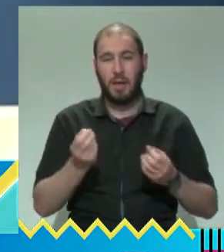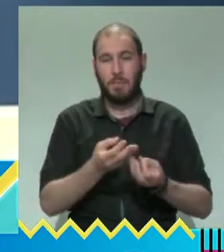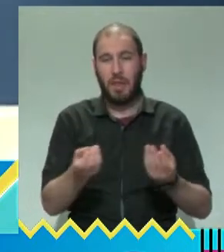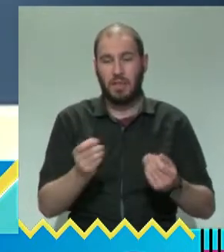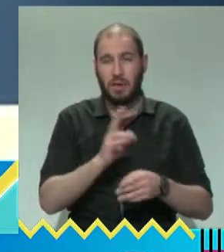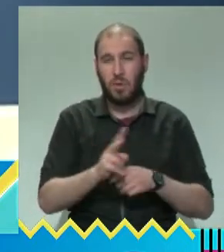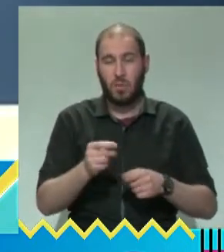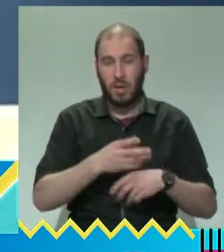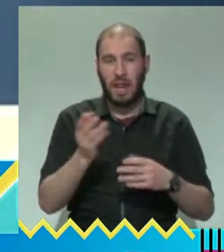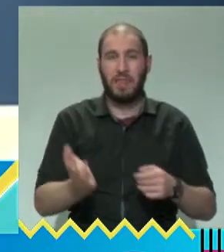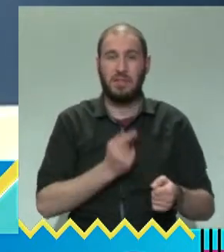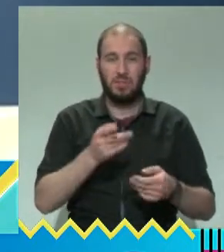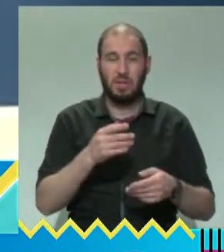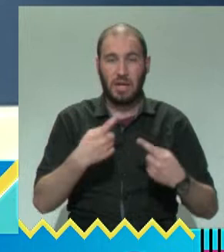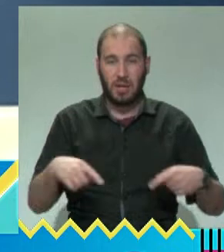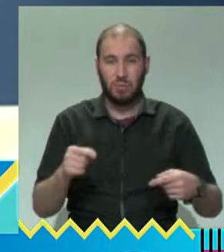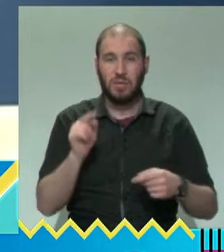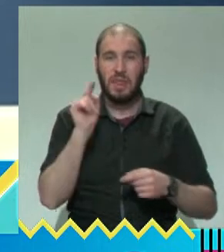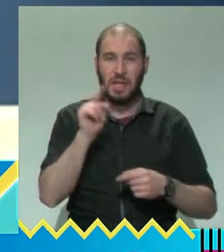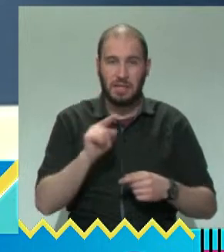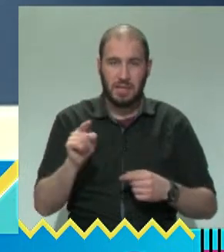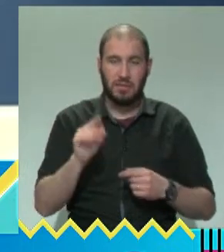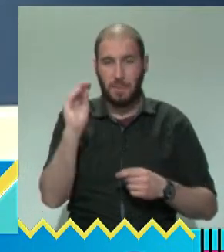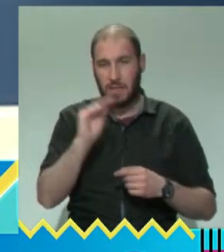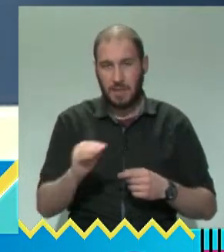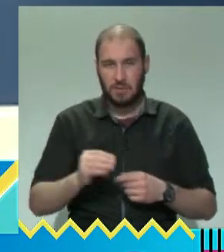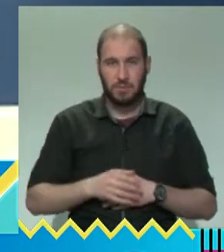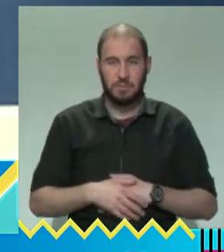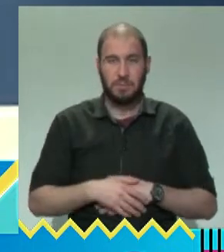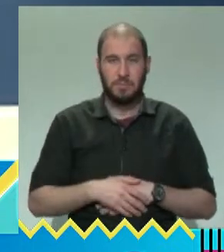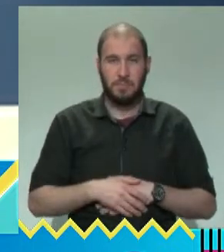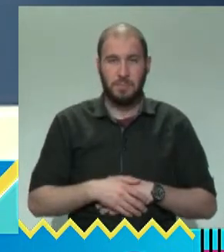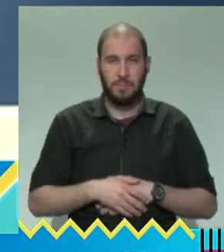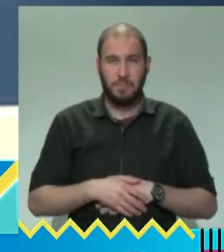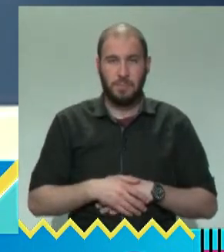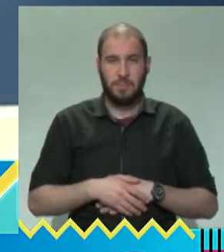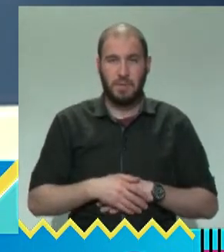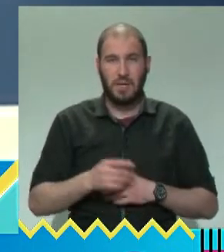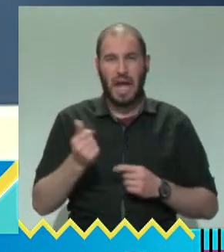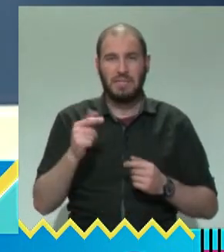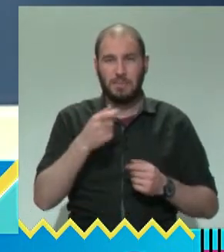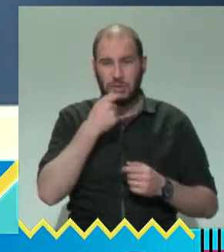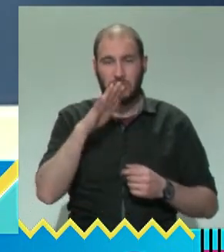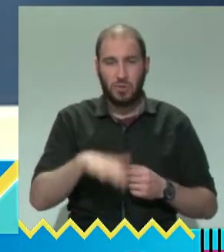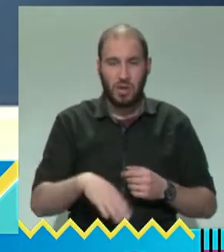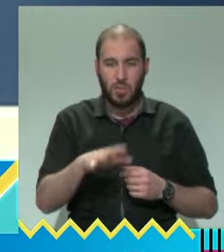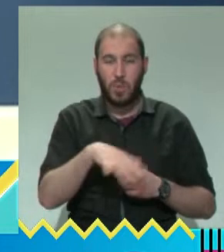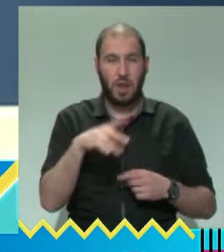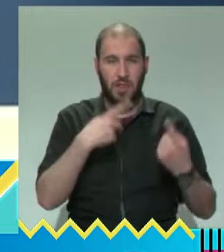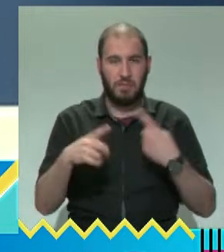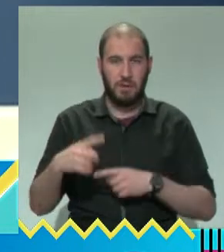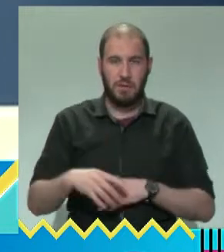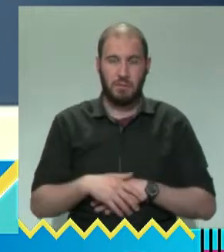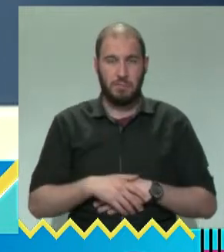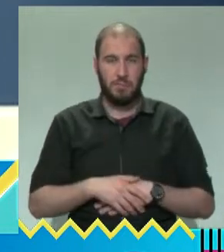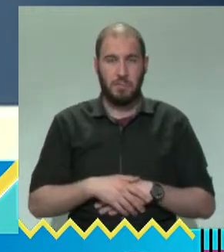tenga la Dirección de Recursos en los distritos, en los distintos departamentos que tenemos en casi toda la provincia, en distintas zonas. Por